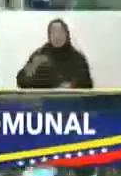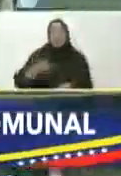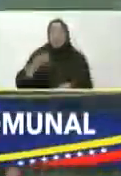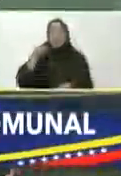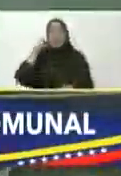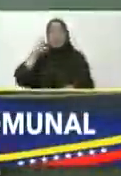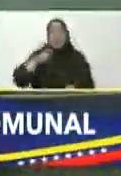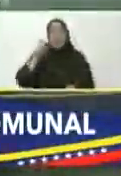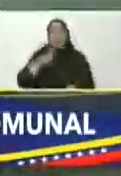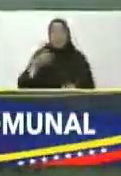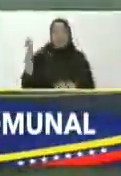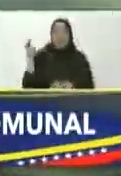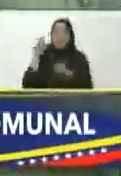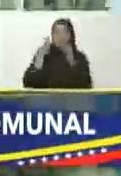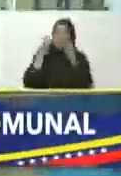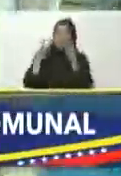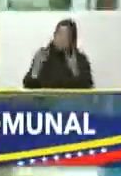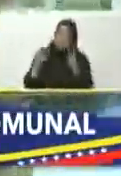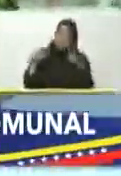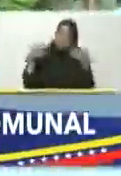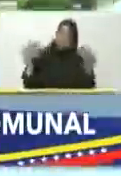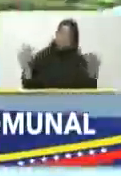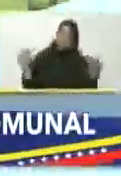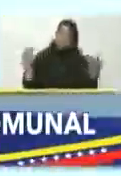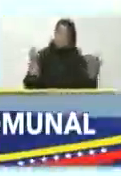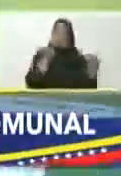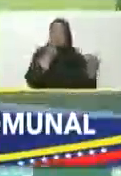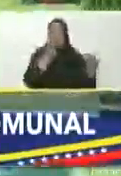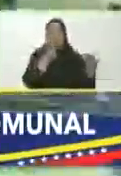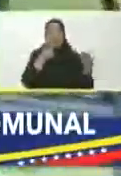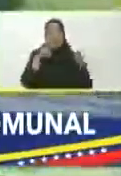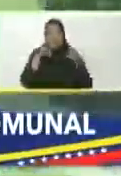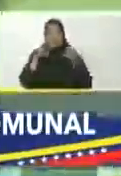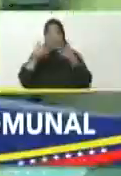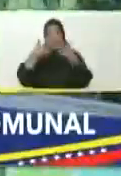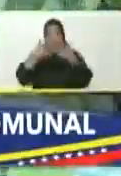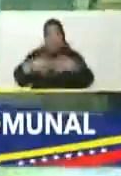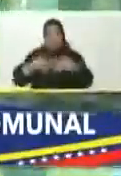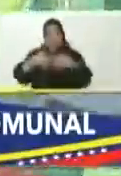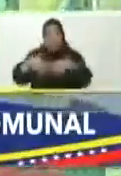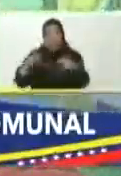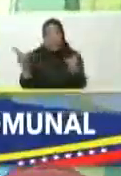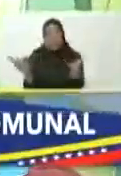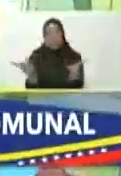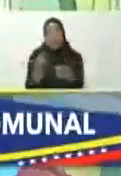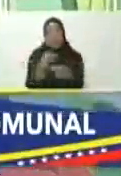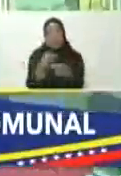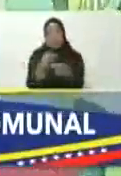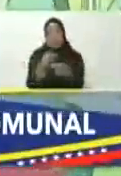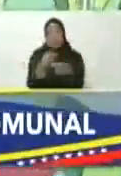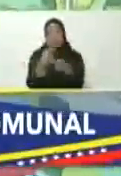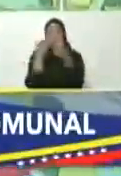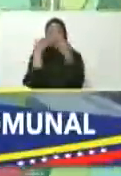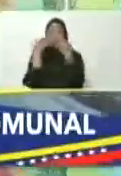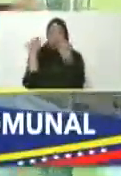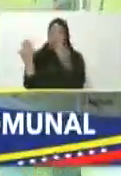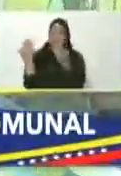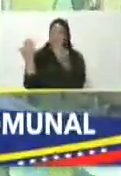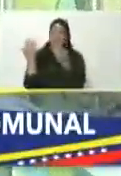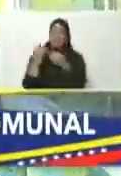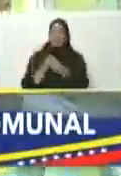fusión entre el pueblo y el Estado, presidente. Bueno, imagínate, tremenda planta de gas. Aquí está, pues. En el